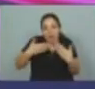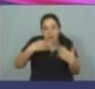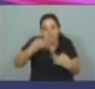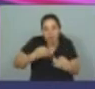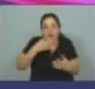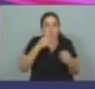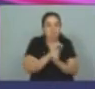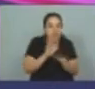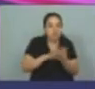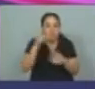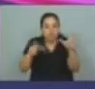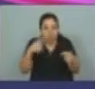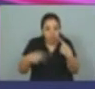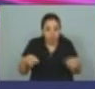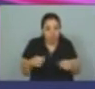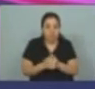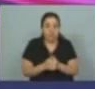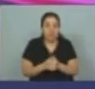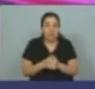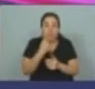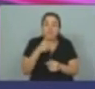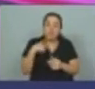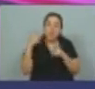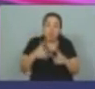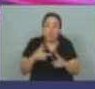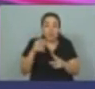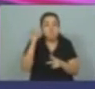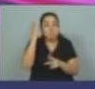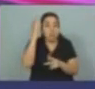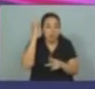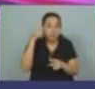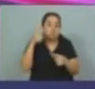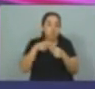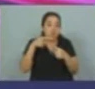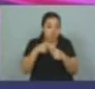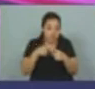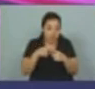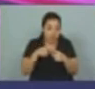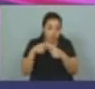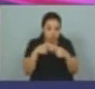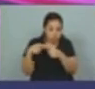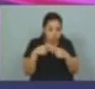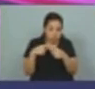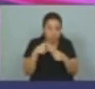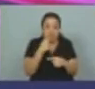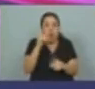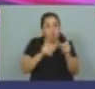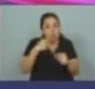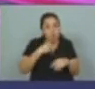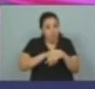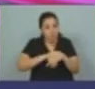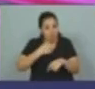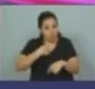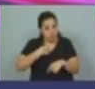en Ciudad Gótica, donde muchos de los que se nombra, y yo le pido disculpas a los políticos que nombra, muchos de ellos amigos, eran amigos